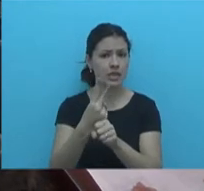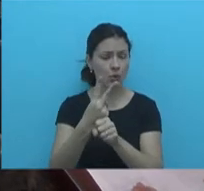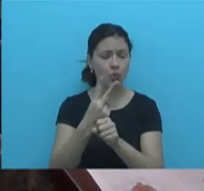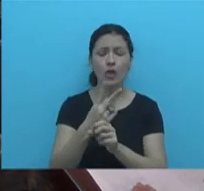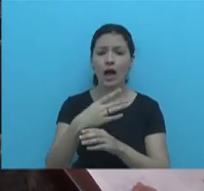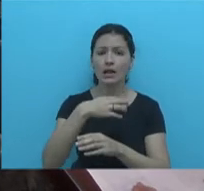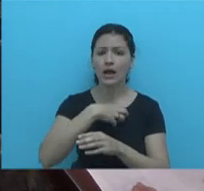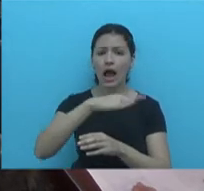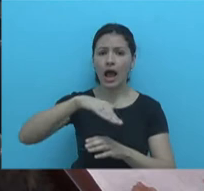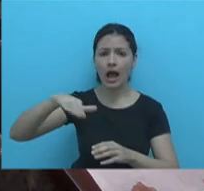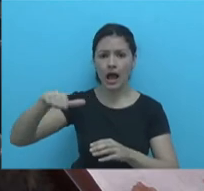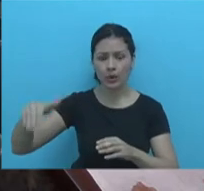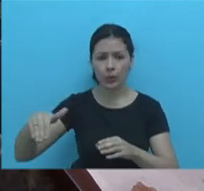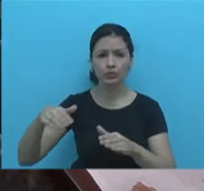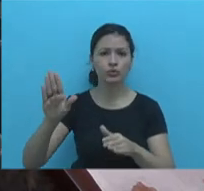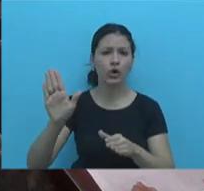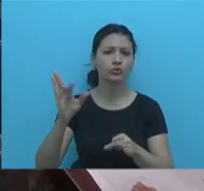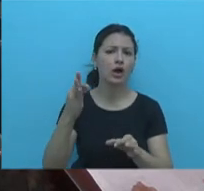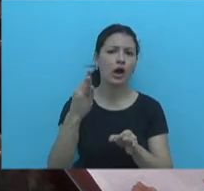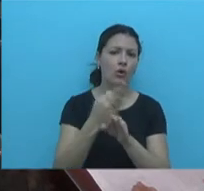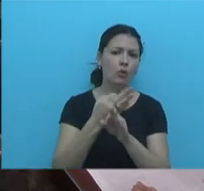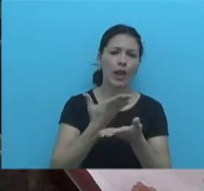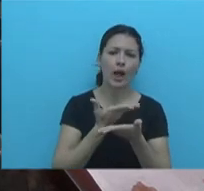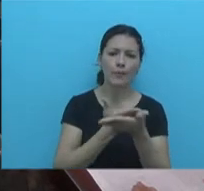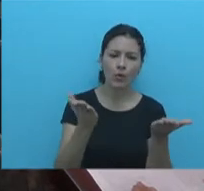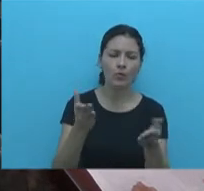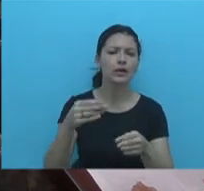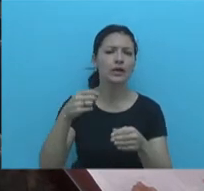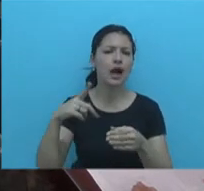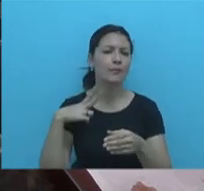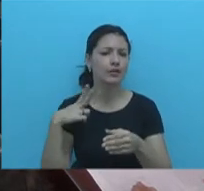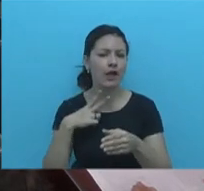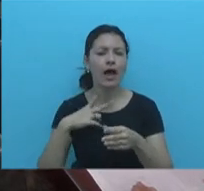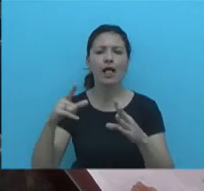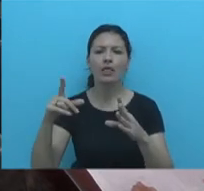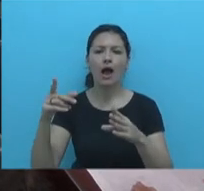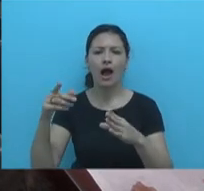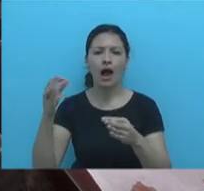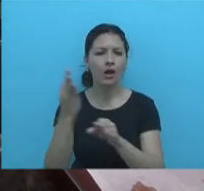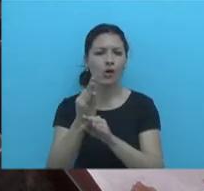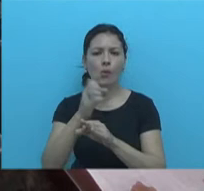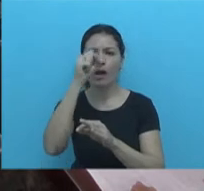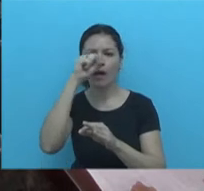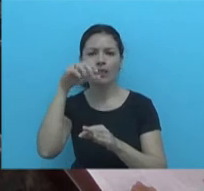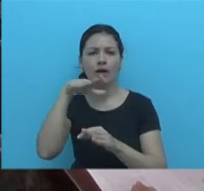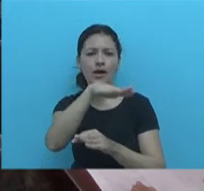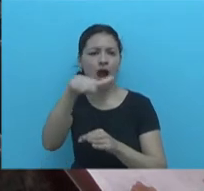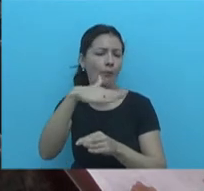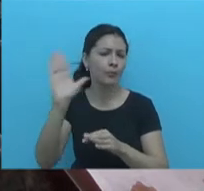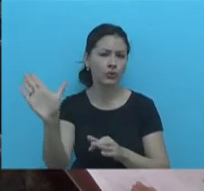regulares de instituciones públicas, privadas, rurales o particulares con aporte estatal radicadas en la provincia de Santa